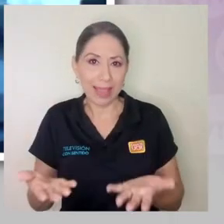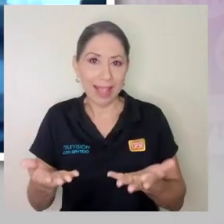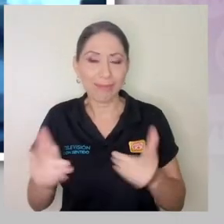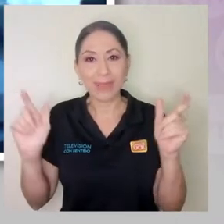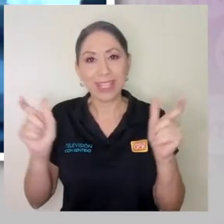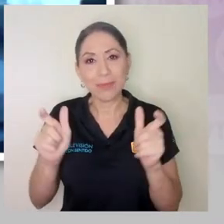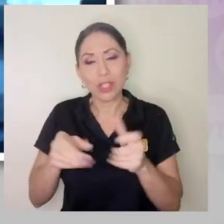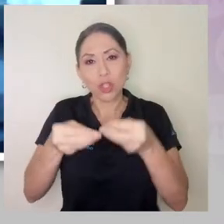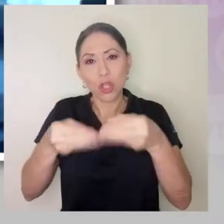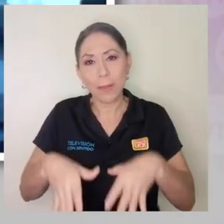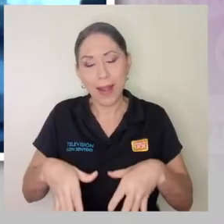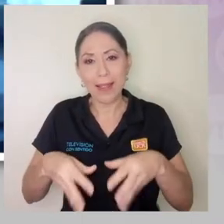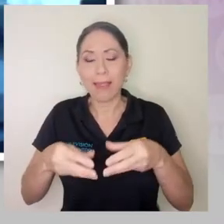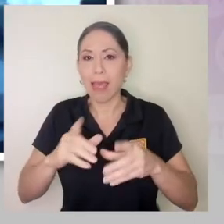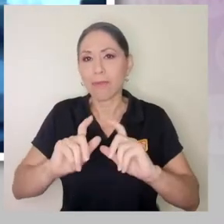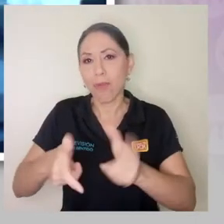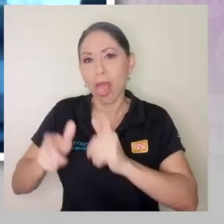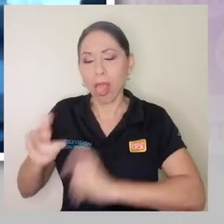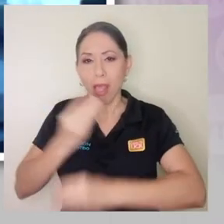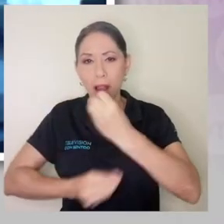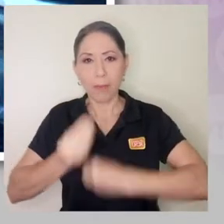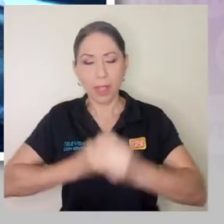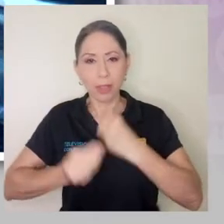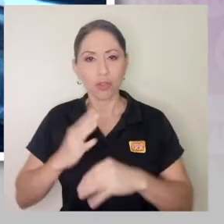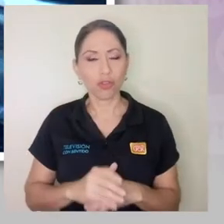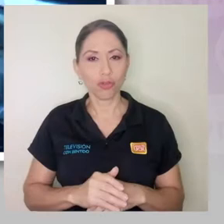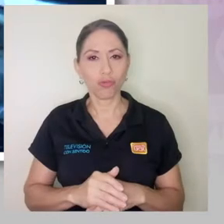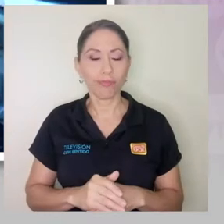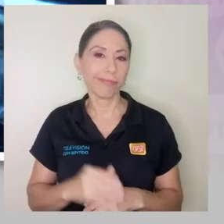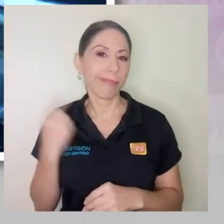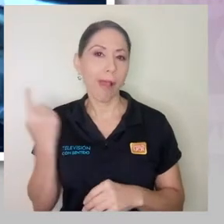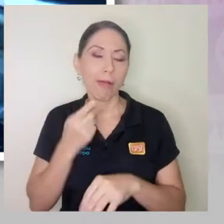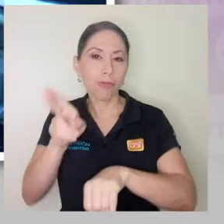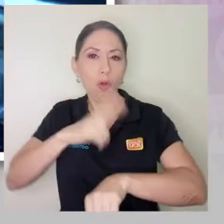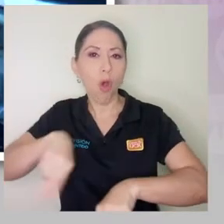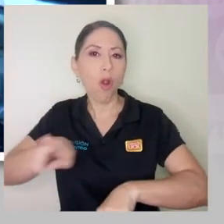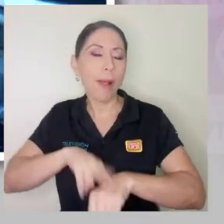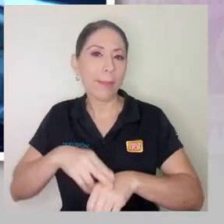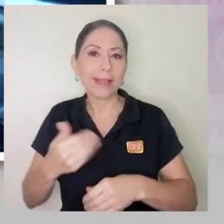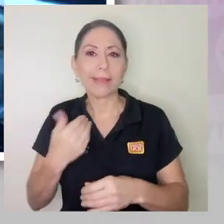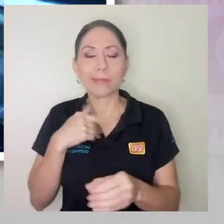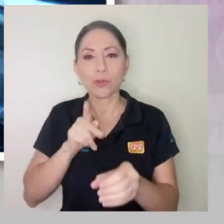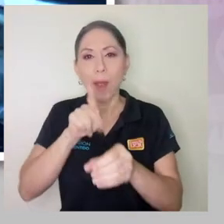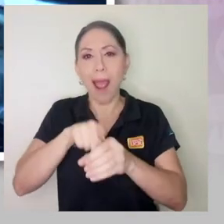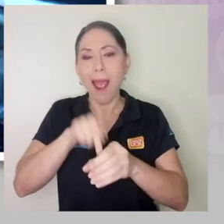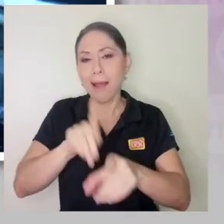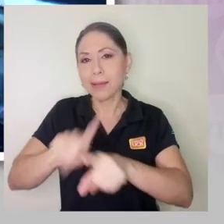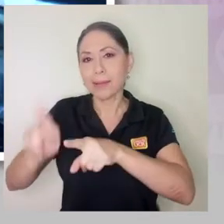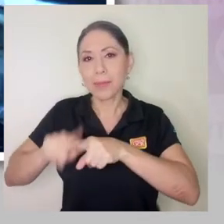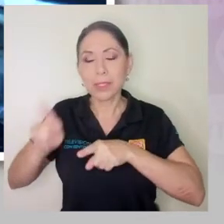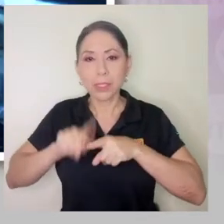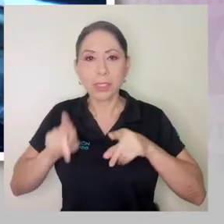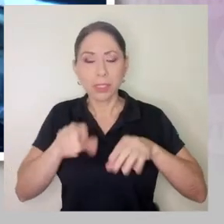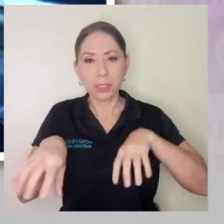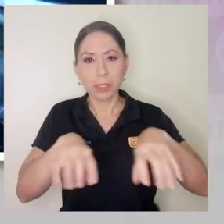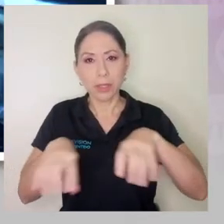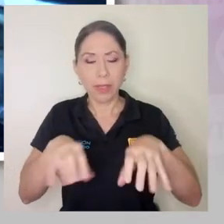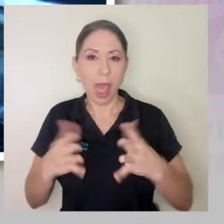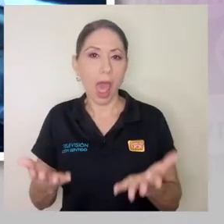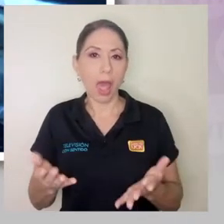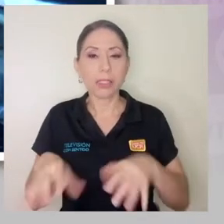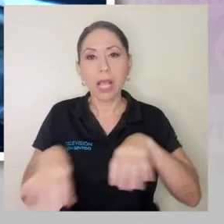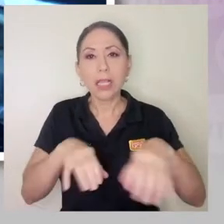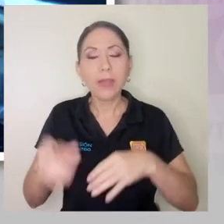problemática como es la pérdida y el desperdicio de alimentos. Normalmente tenemos participación en distintas actividades, tanto